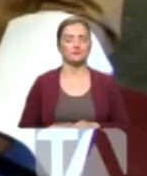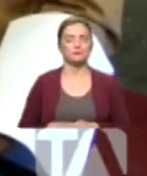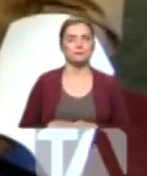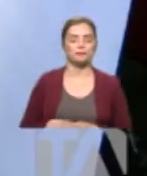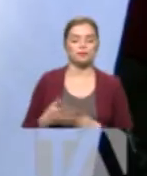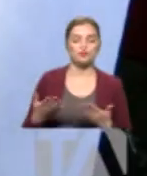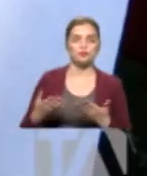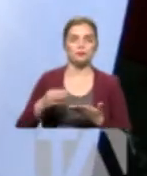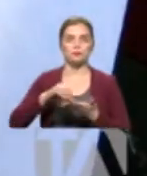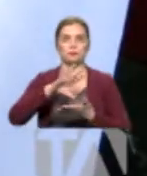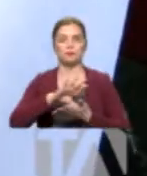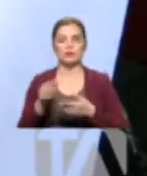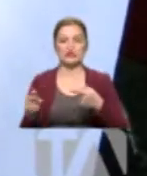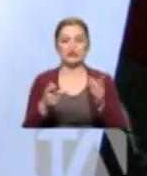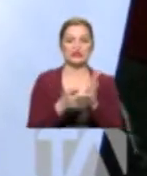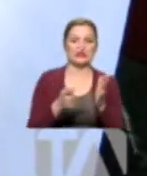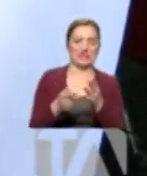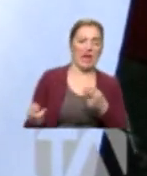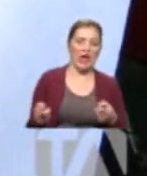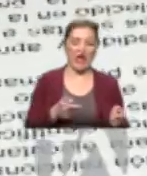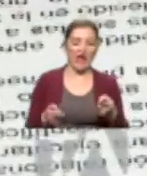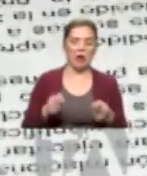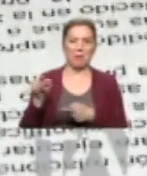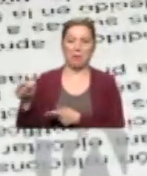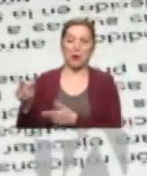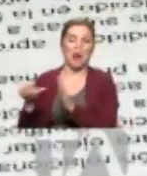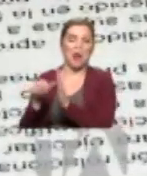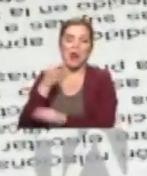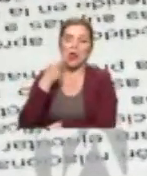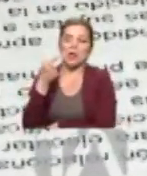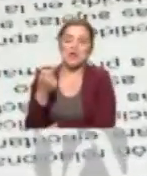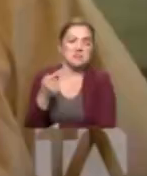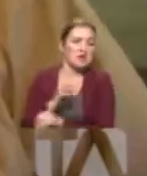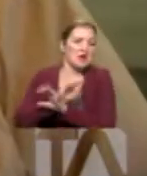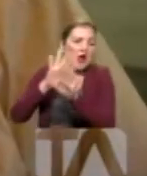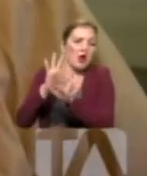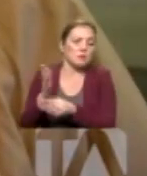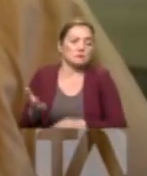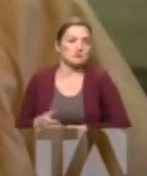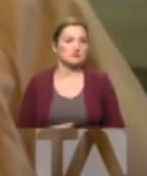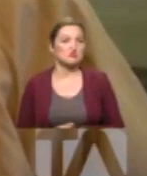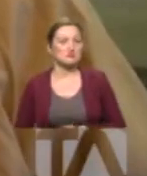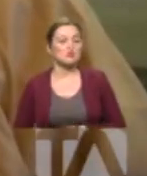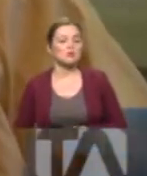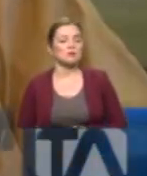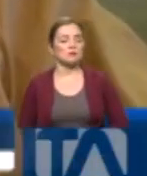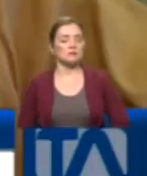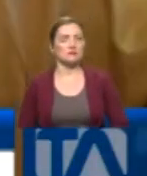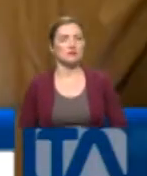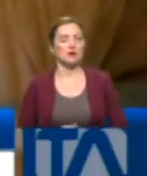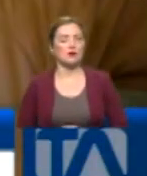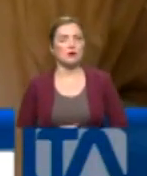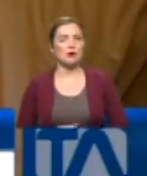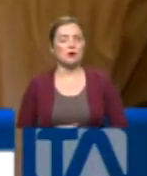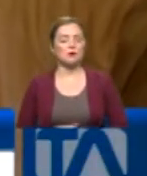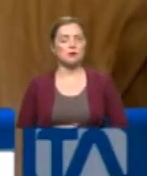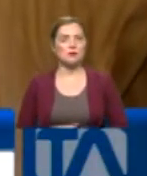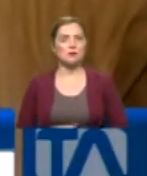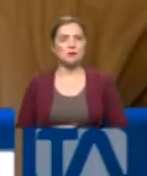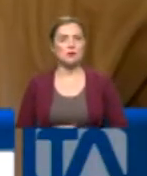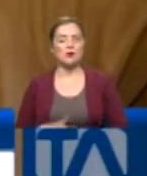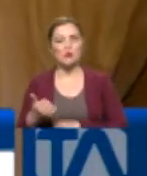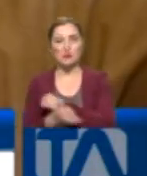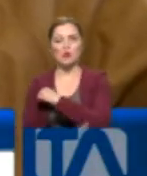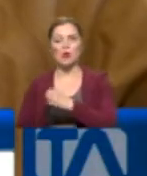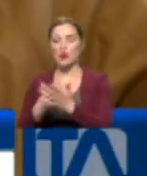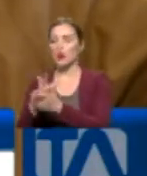sin piso a uno de los puntos críticos del Código de Salud que no ve la luz. No encuentra mucho sentido, es decir, podemos importar productos